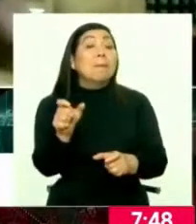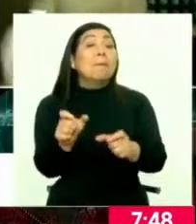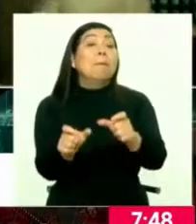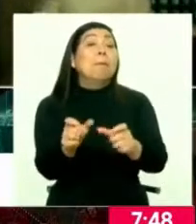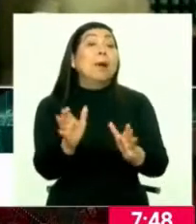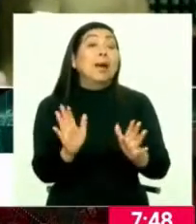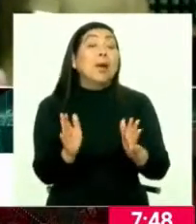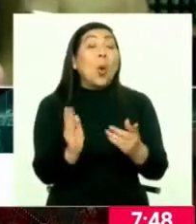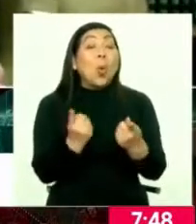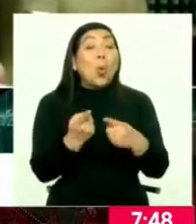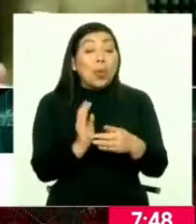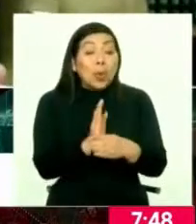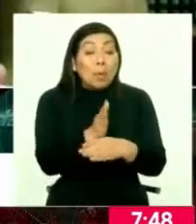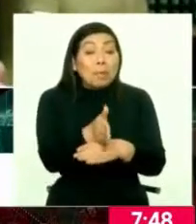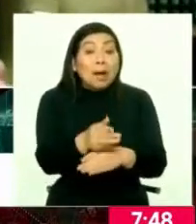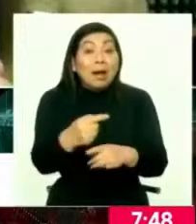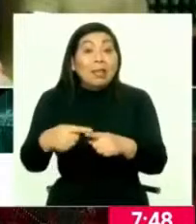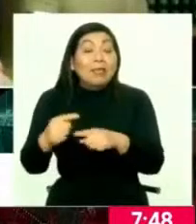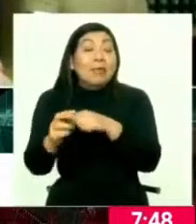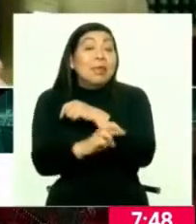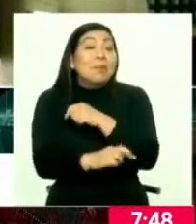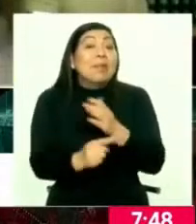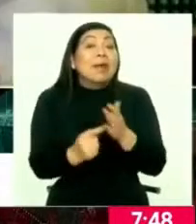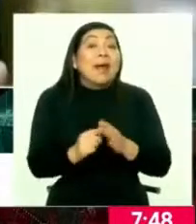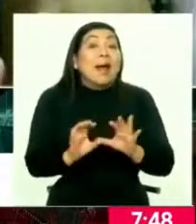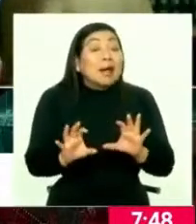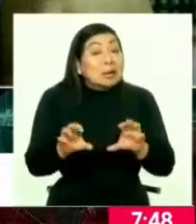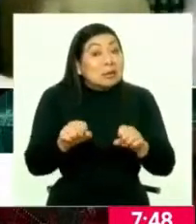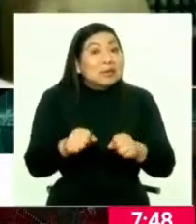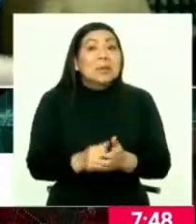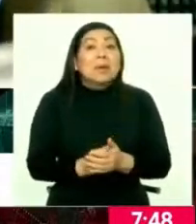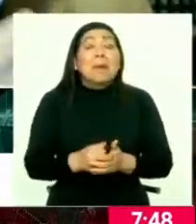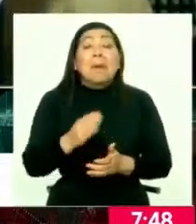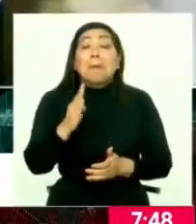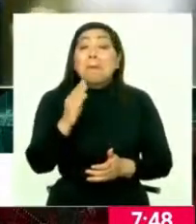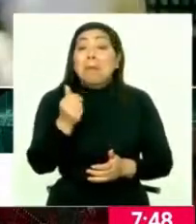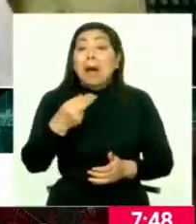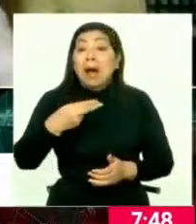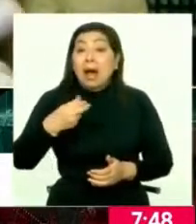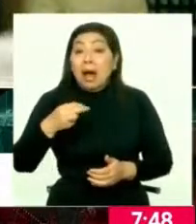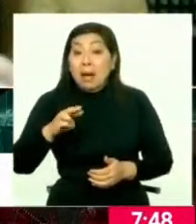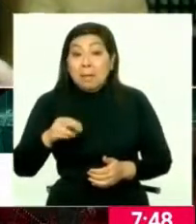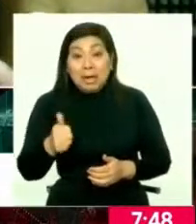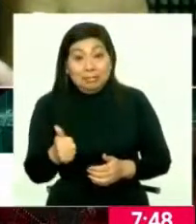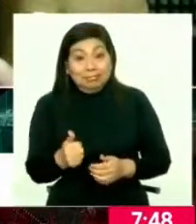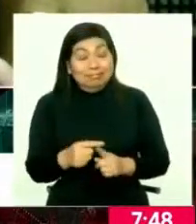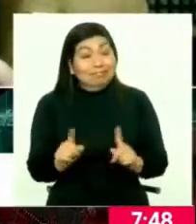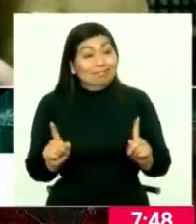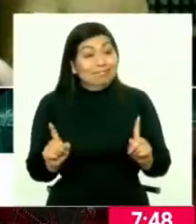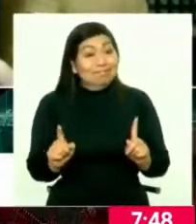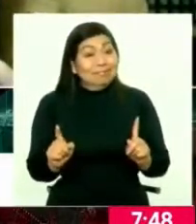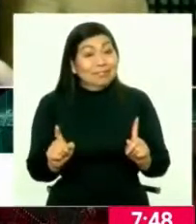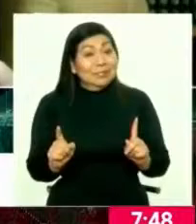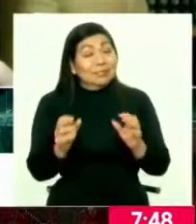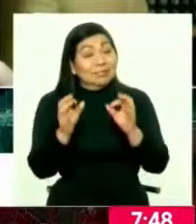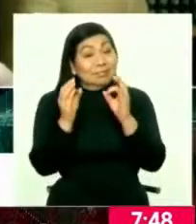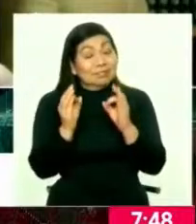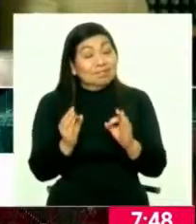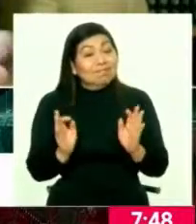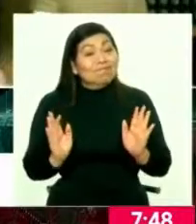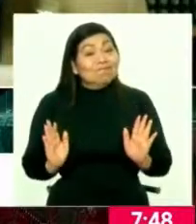él en esos países, ¿no? Porque las Bahamas, por ejemplo, se separaron